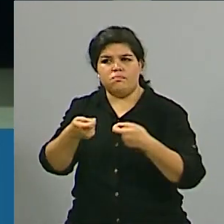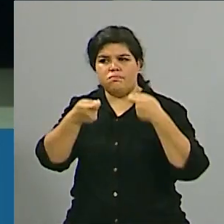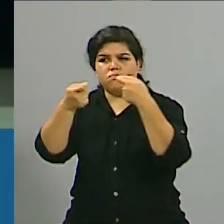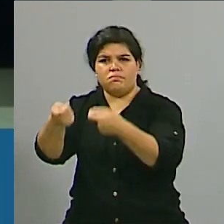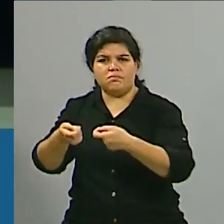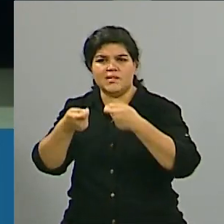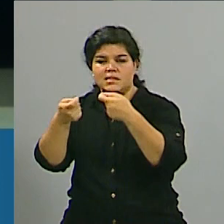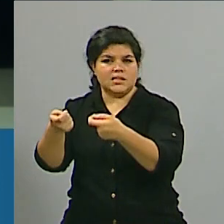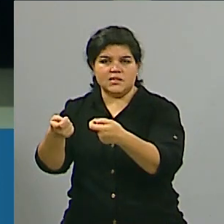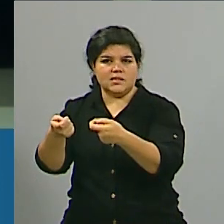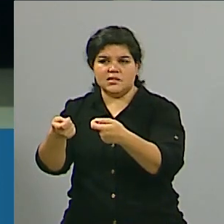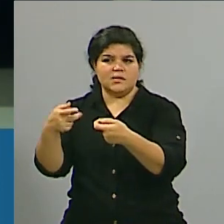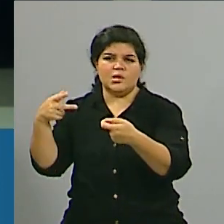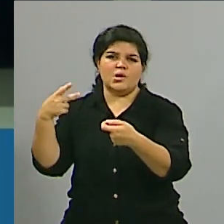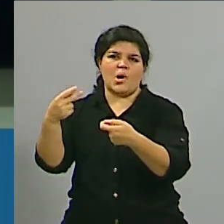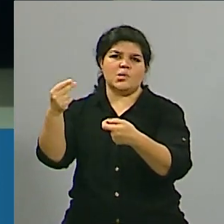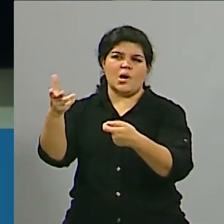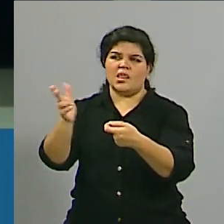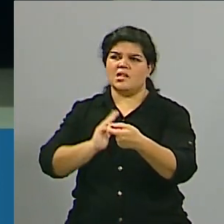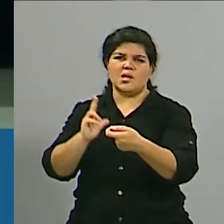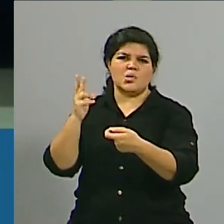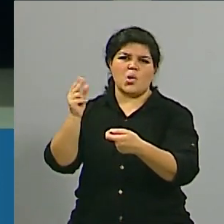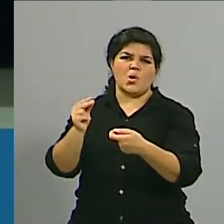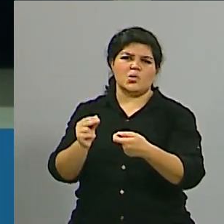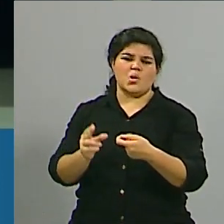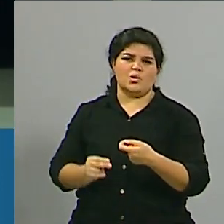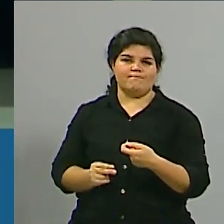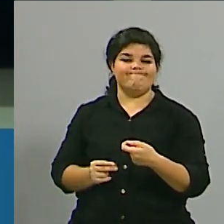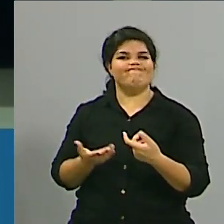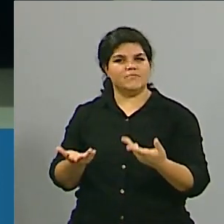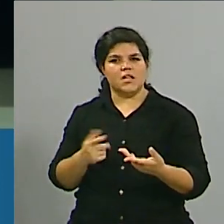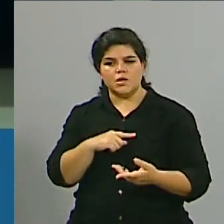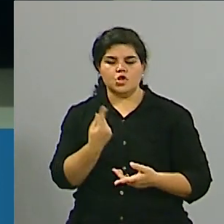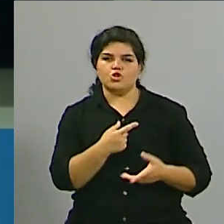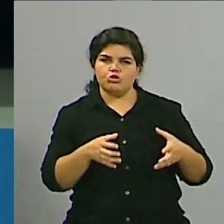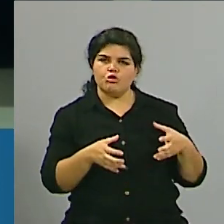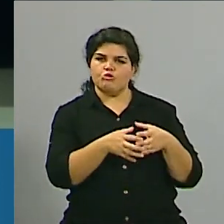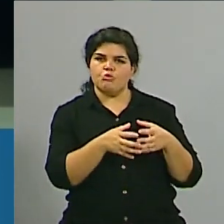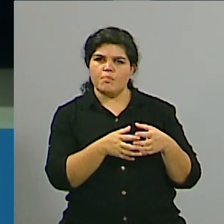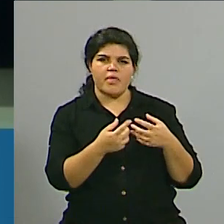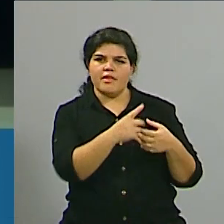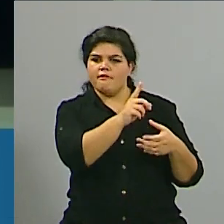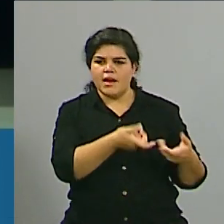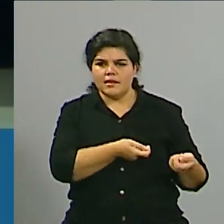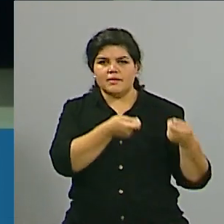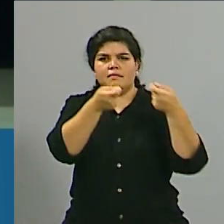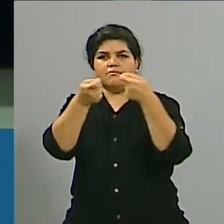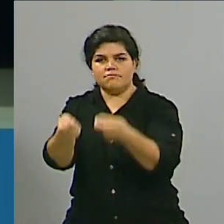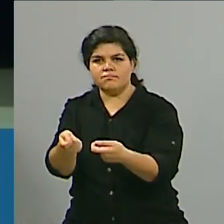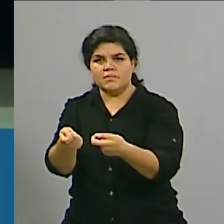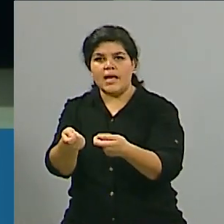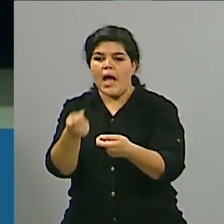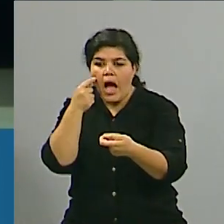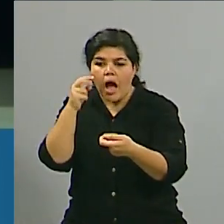que proponérselo nosotros cuando la provincia quería dialogar y se cerraba en no recibirlo. Este diálogo tendría